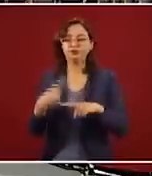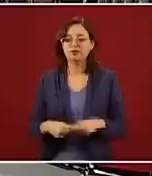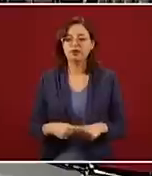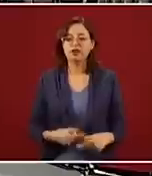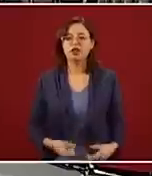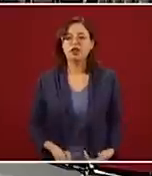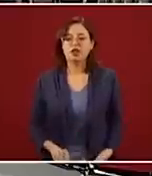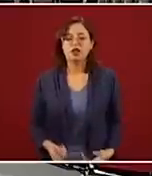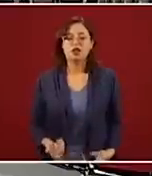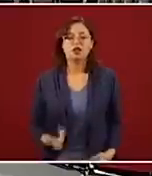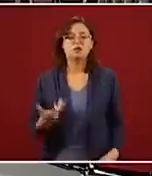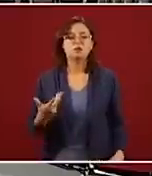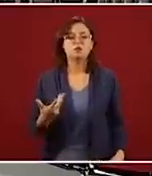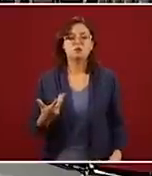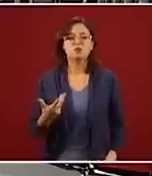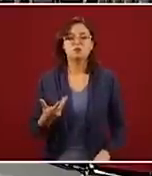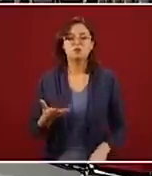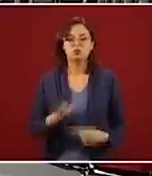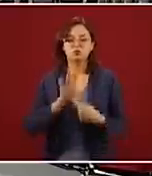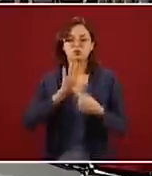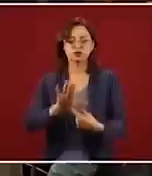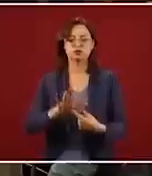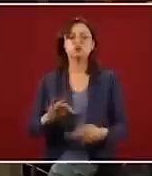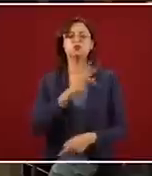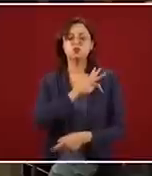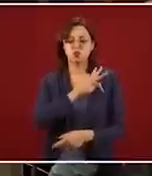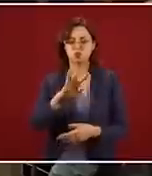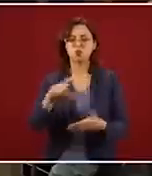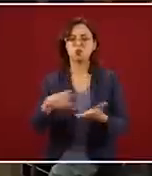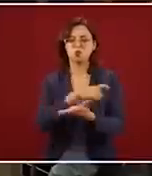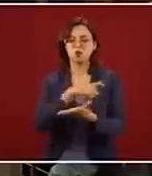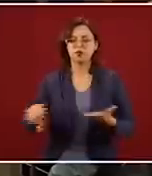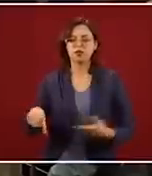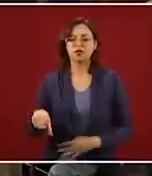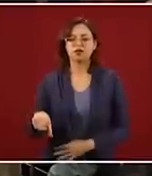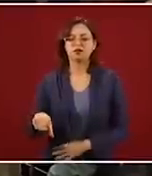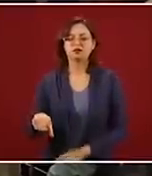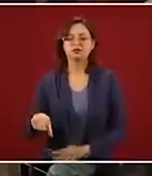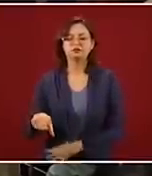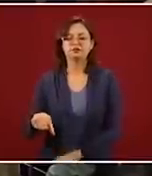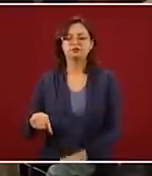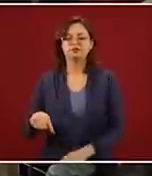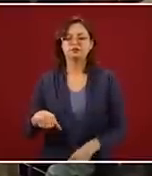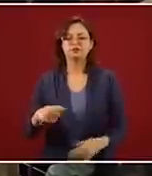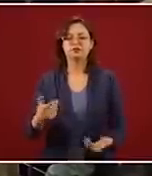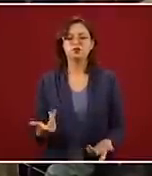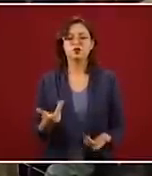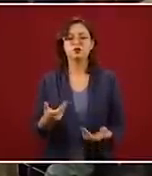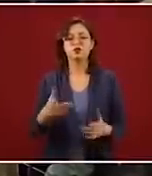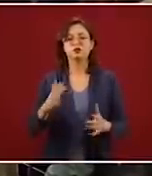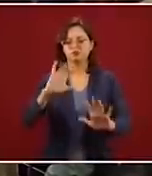que podríamos comprar, los equipos que se podían adquirir con la venta del